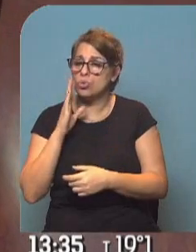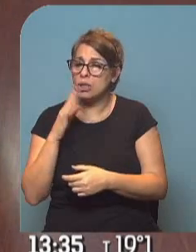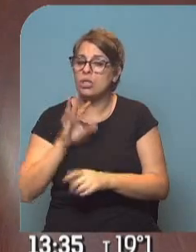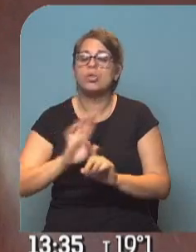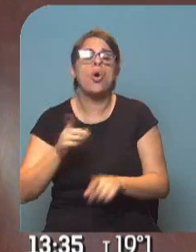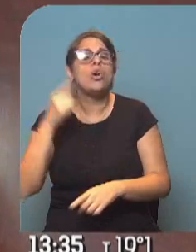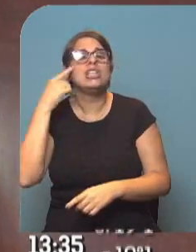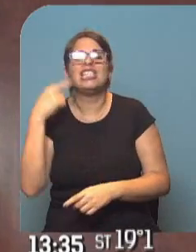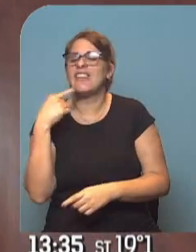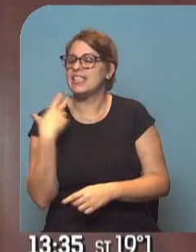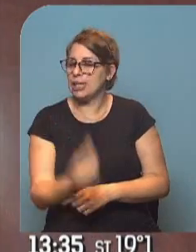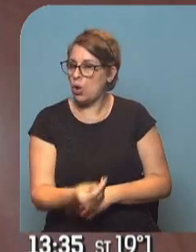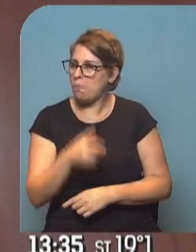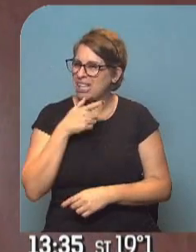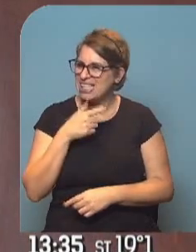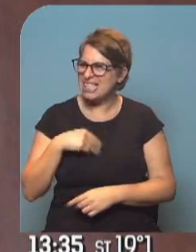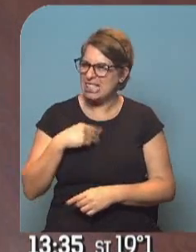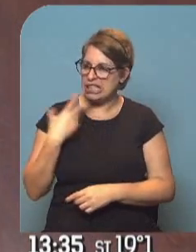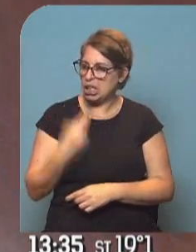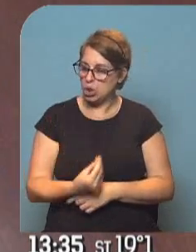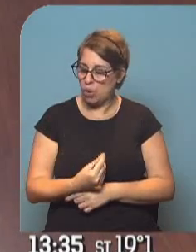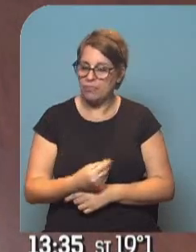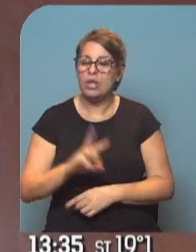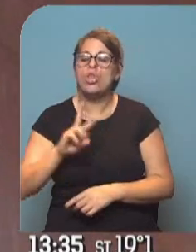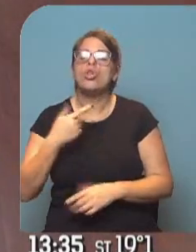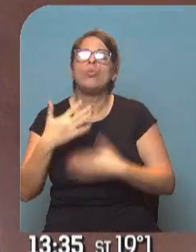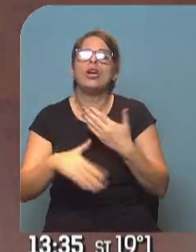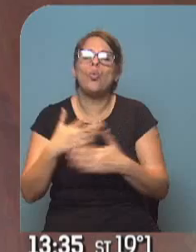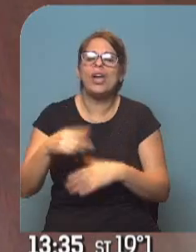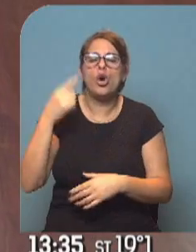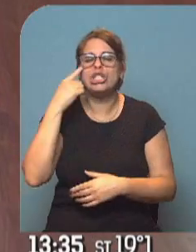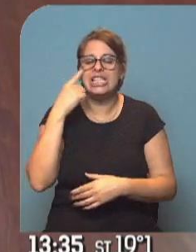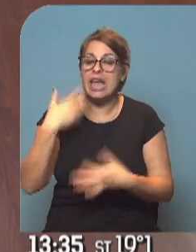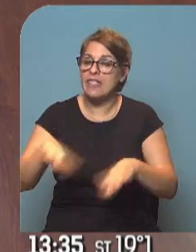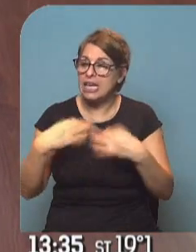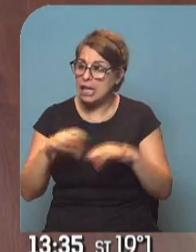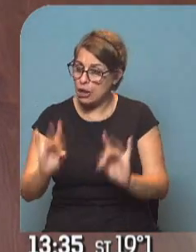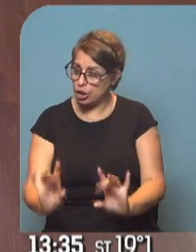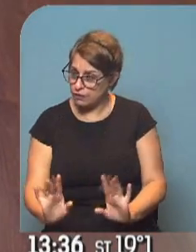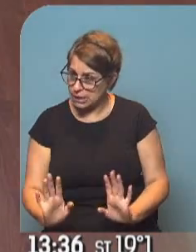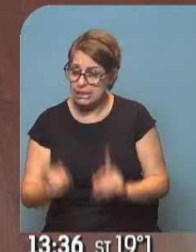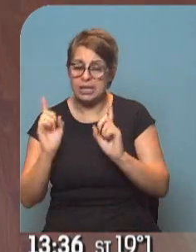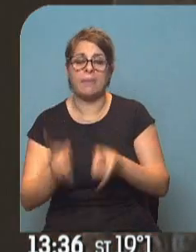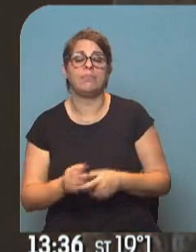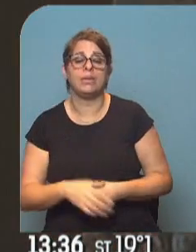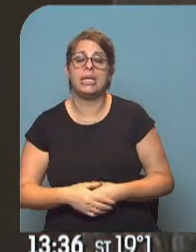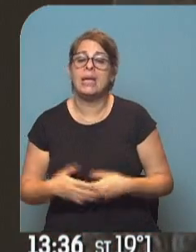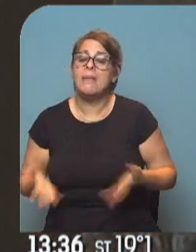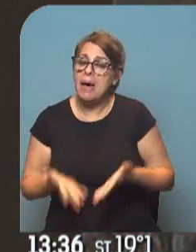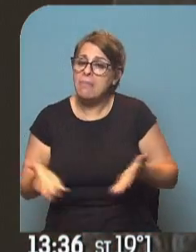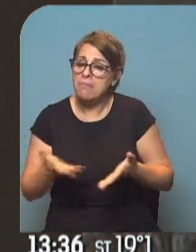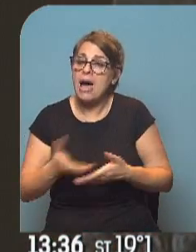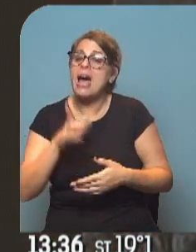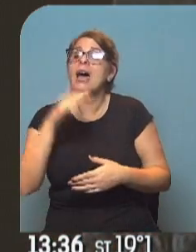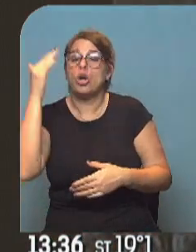permitir nunca? La sensación que uno tiene es que no, digamos. Entonces, por eso este doble juego chino tan delicado y complejo, que por un lado alienta la paz en la